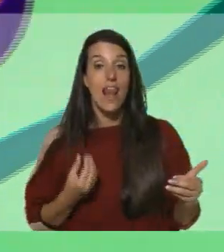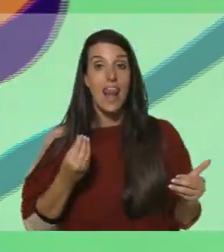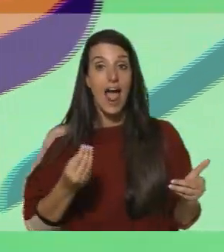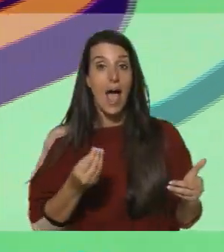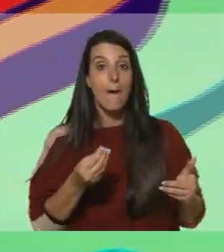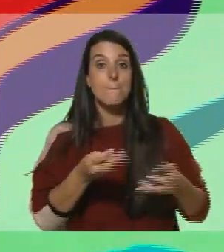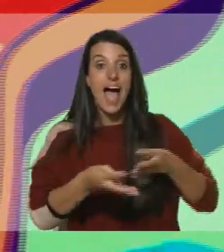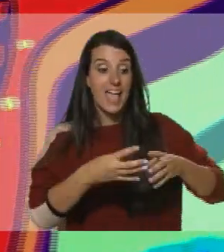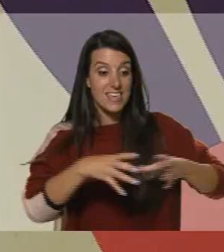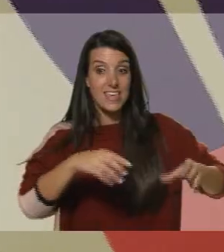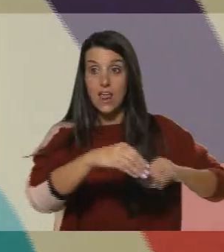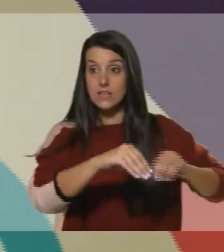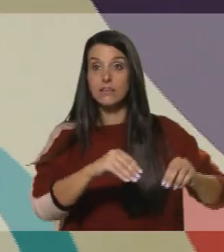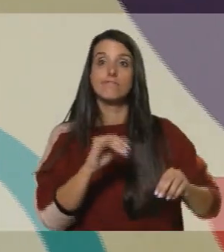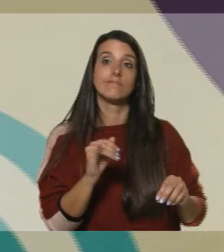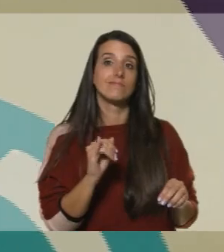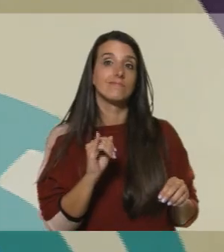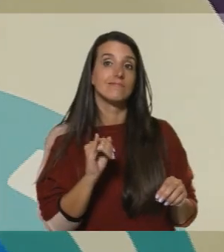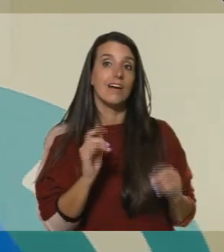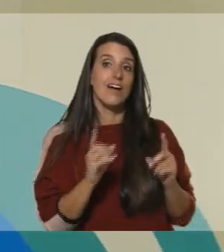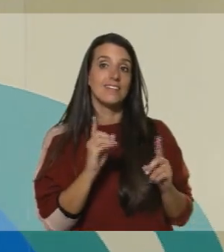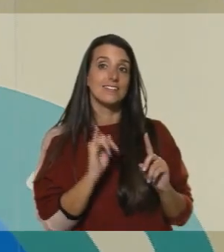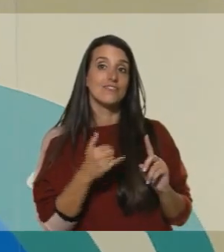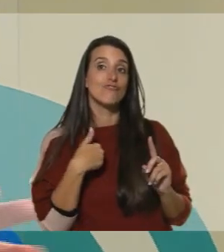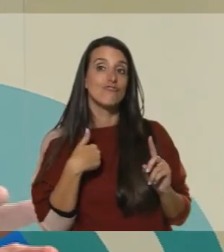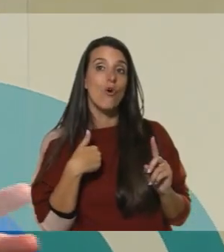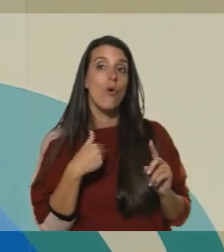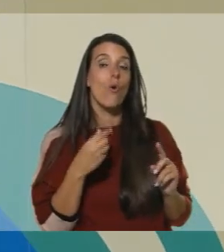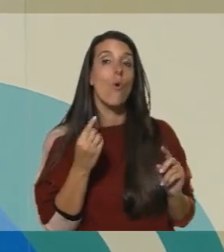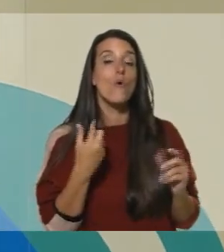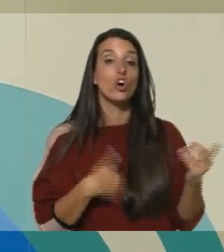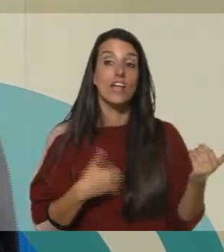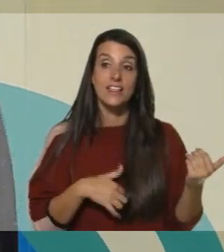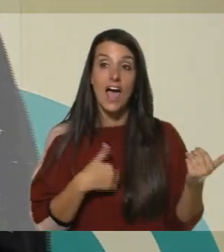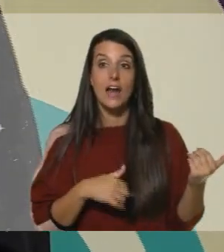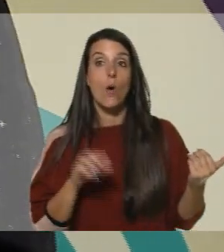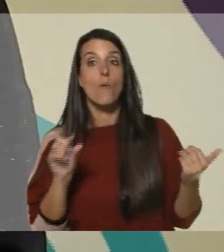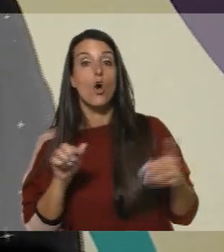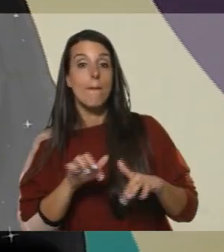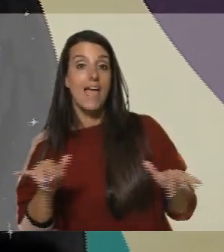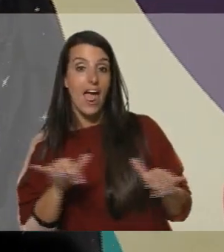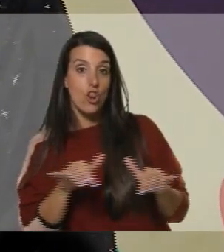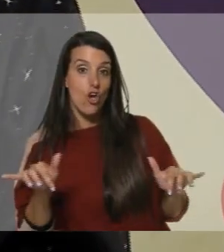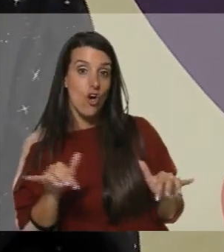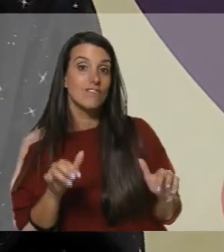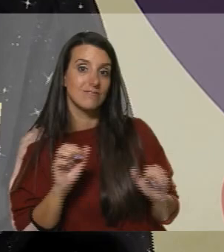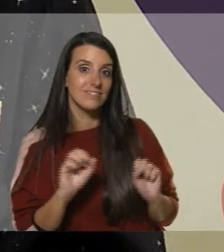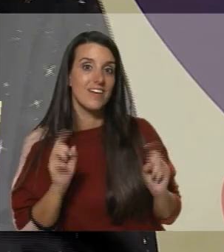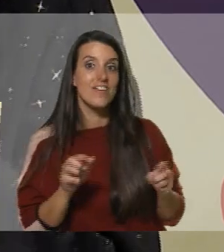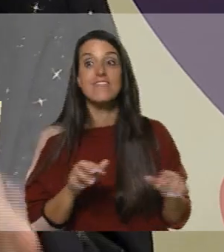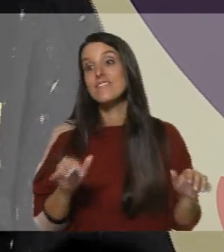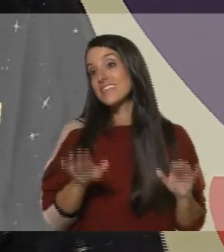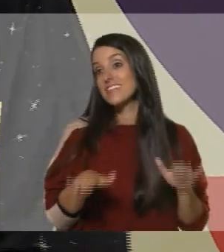máquinas? Bueno, sí. Voy a tocar un poco de la guitarra, voy a tocar un poco el piano. Y